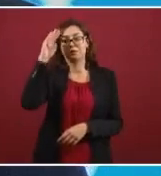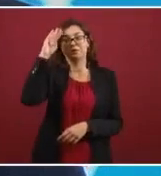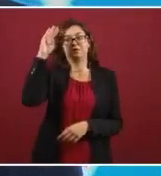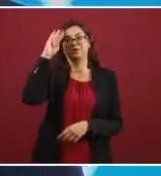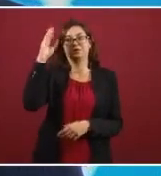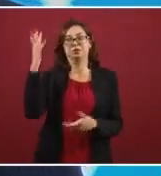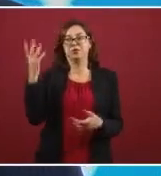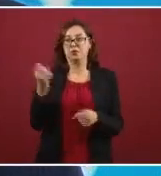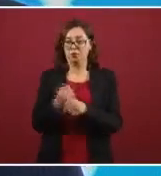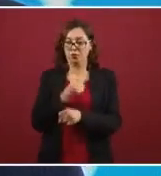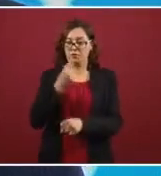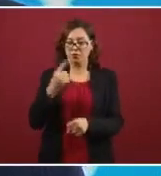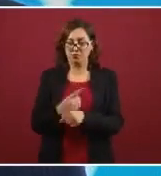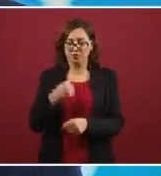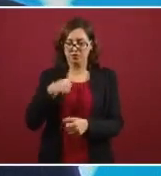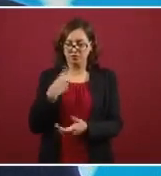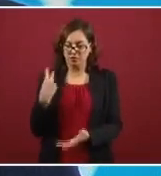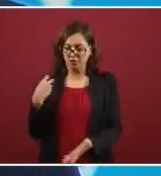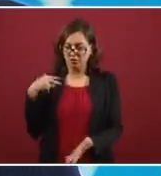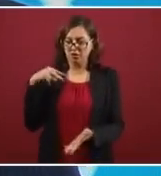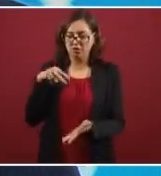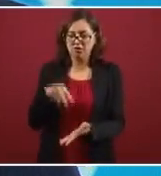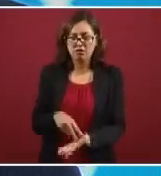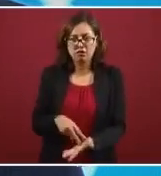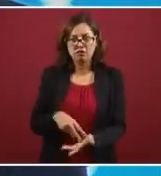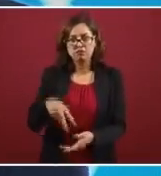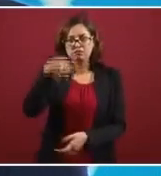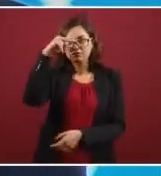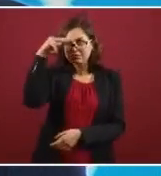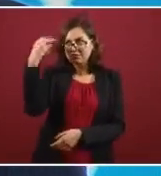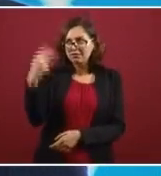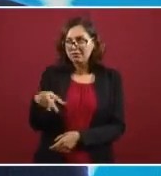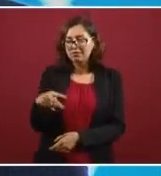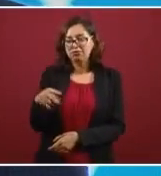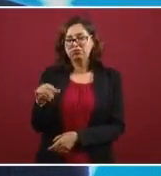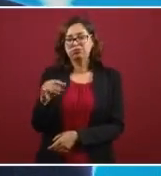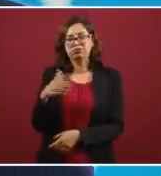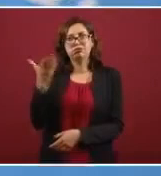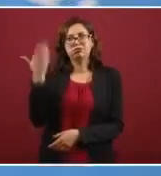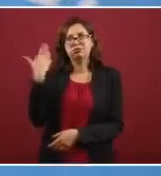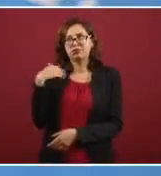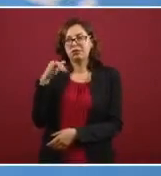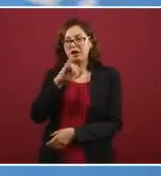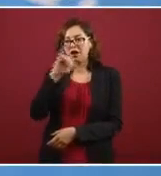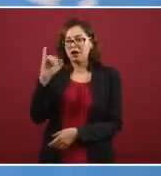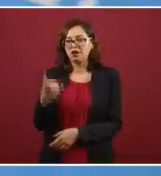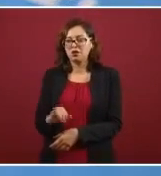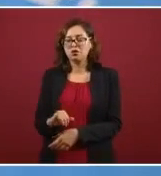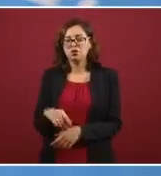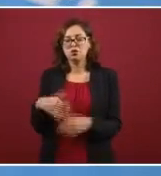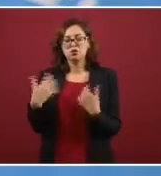un micrófono en México agradecer a todo el pueblo